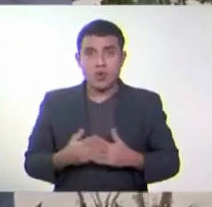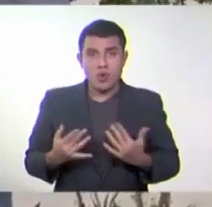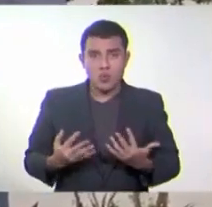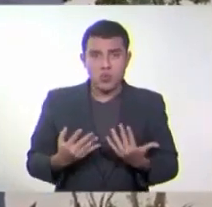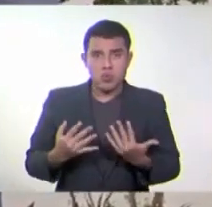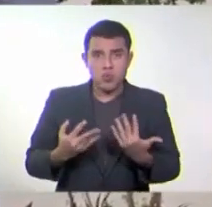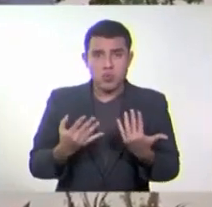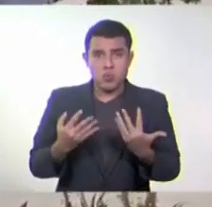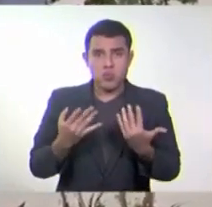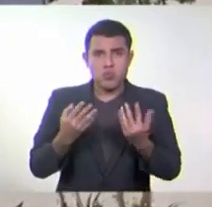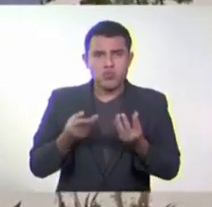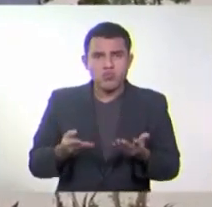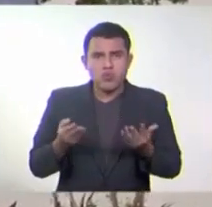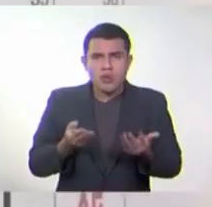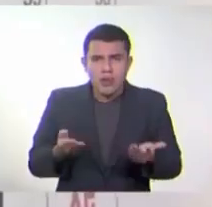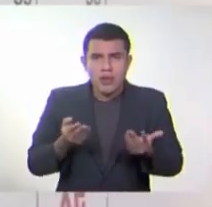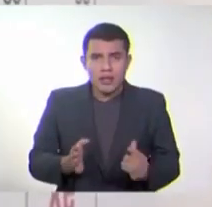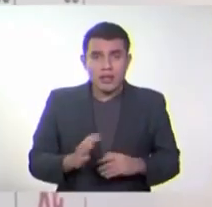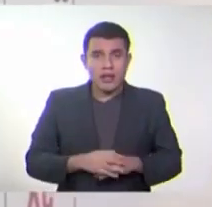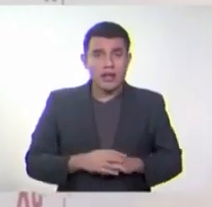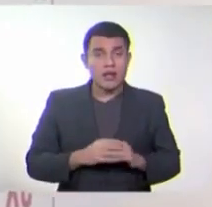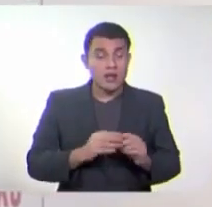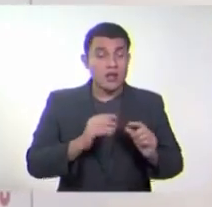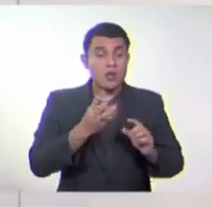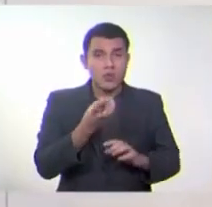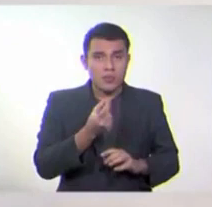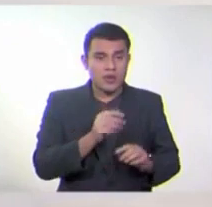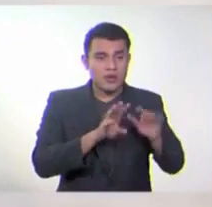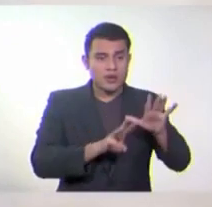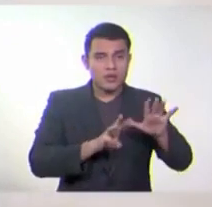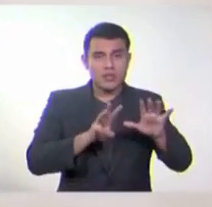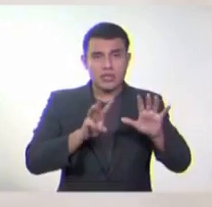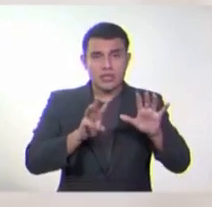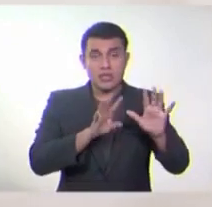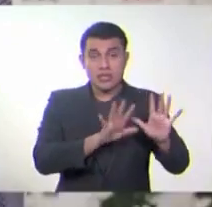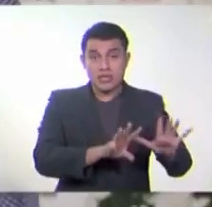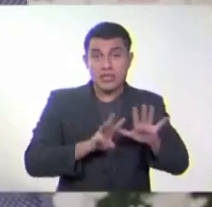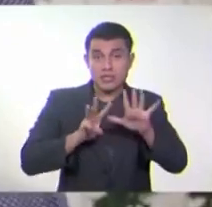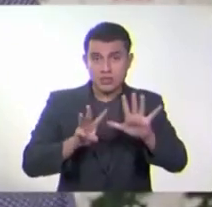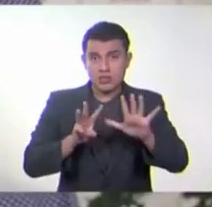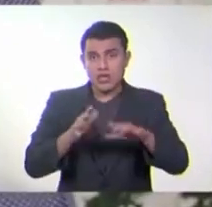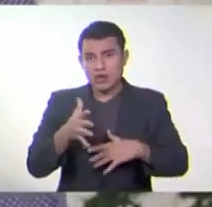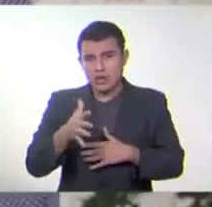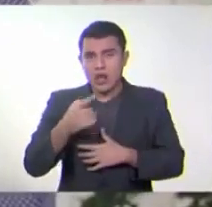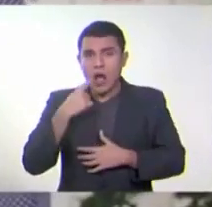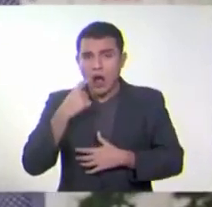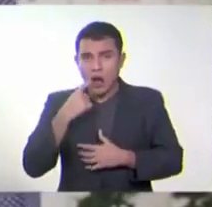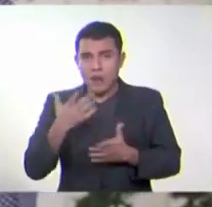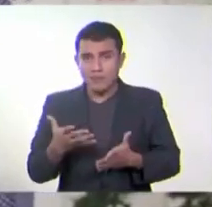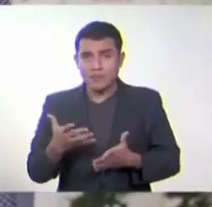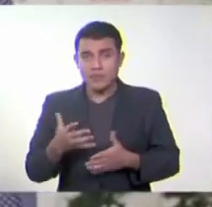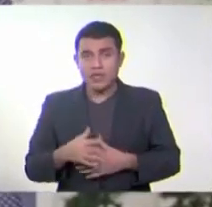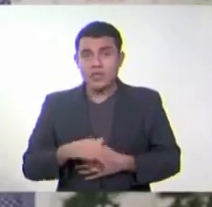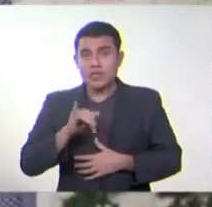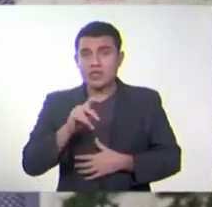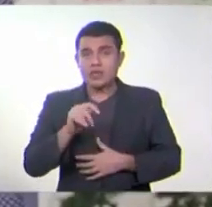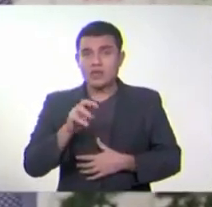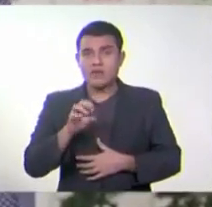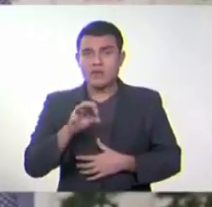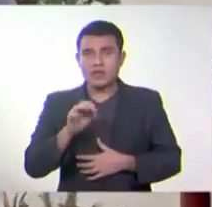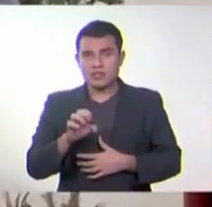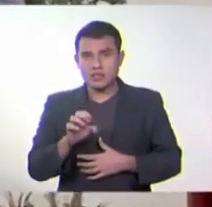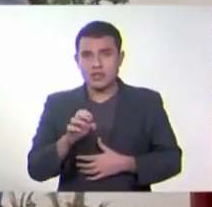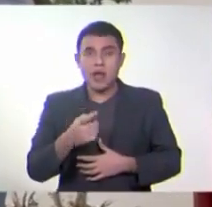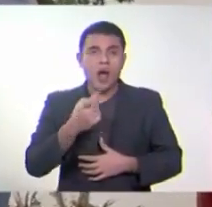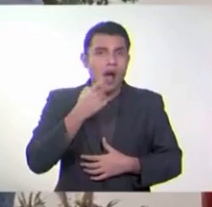el número 18, y tenemos a los semimetales entre la interfase de los metales